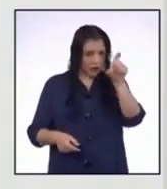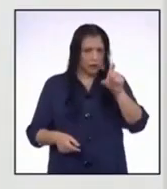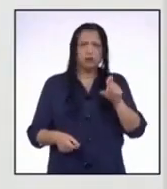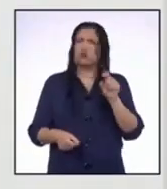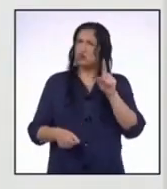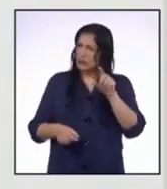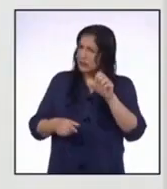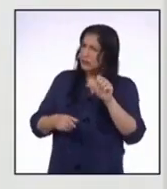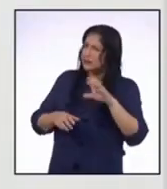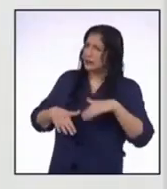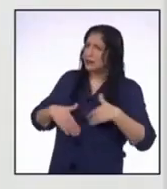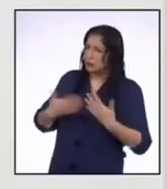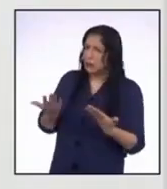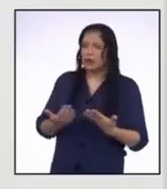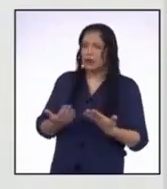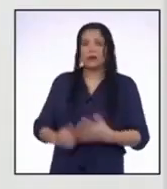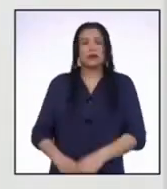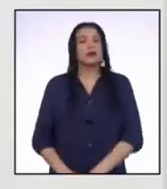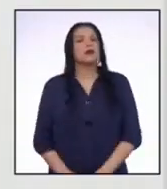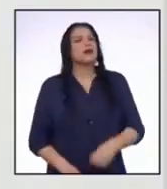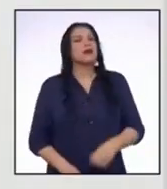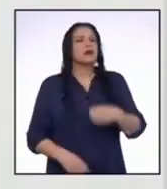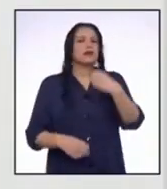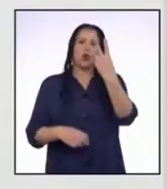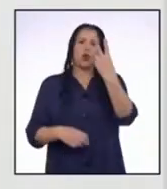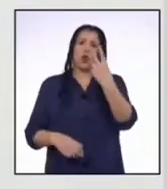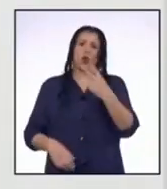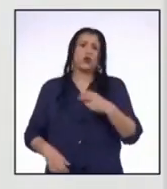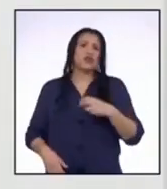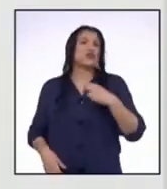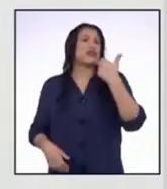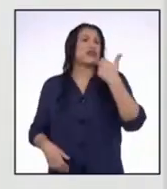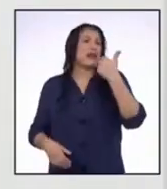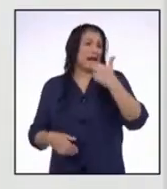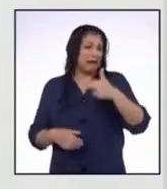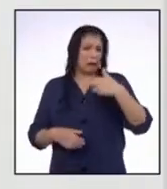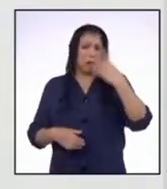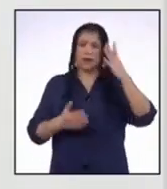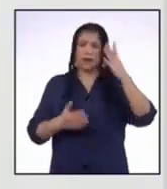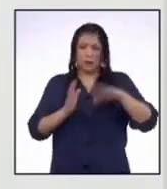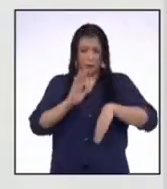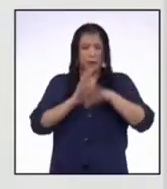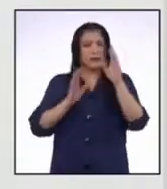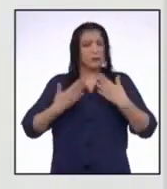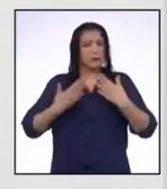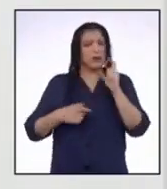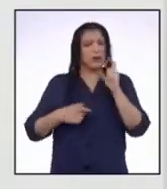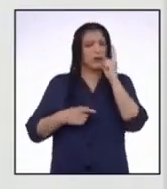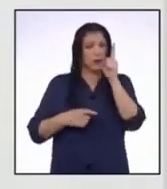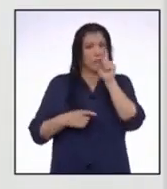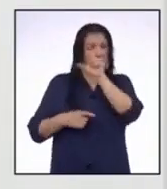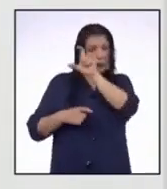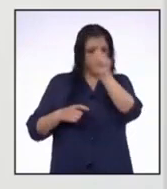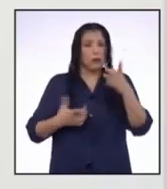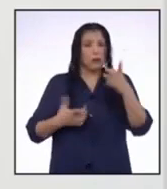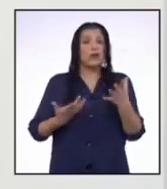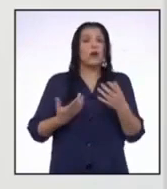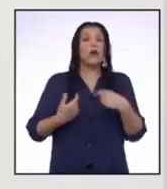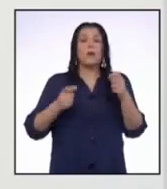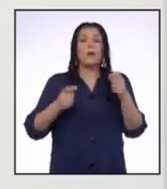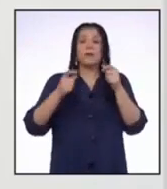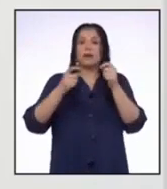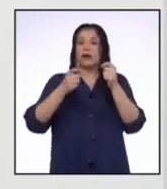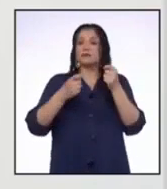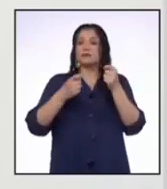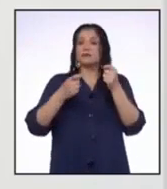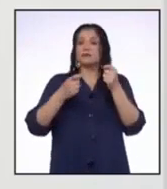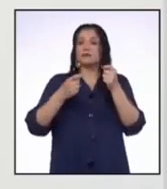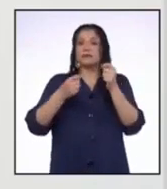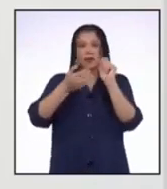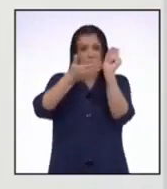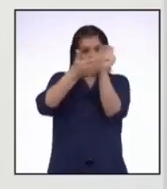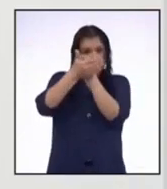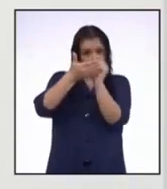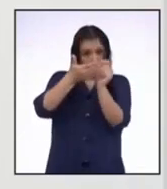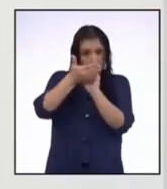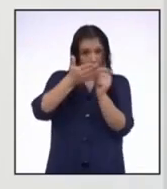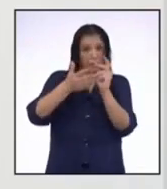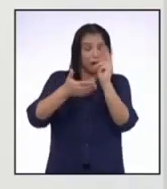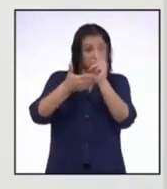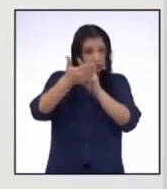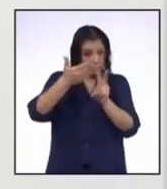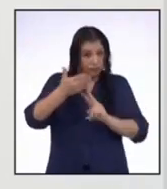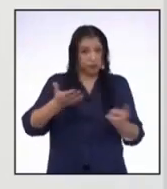Claro que sí, Stephanie. 2 y hasta más. Cuando un texto cuenta con gran cantidad de